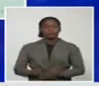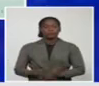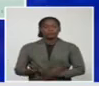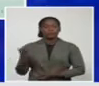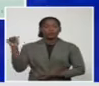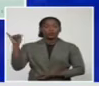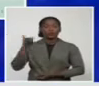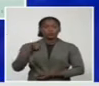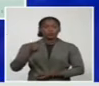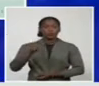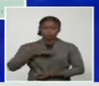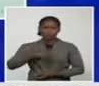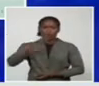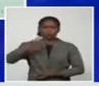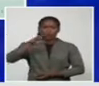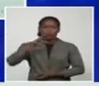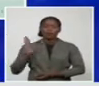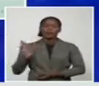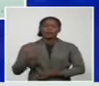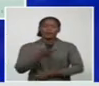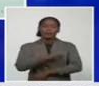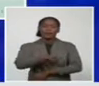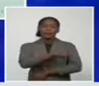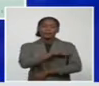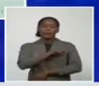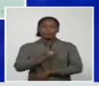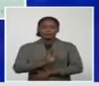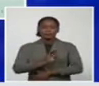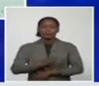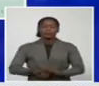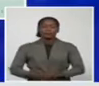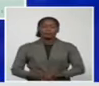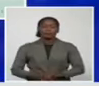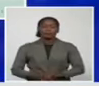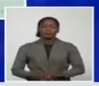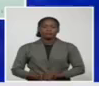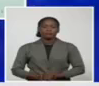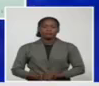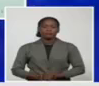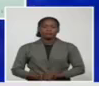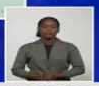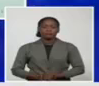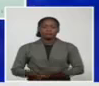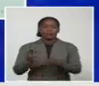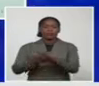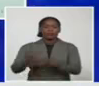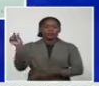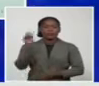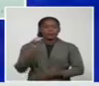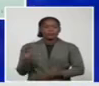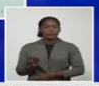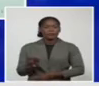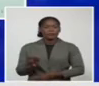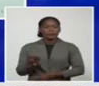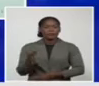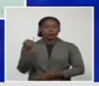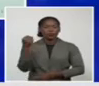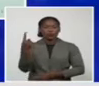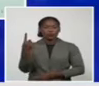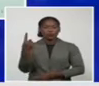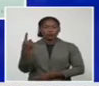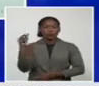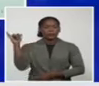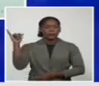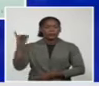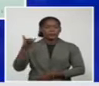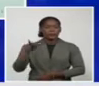cubanos procedentes de España. En Camagüey, perdón, en Mayabeque se confirma un caso importado